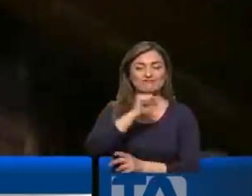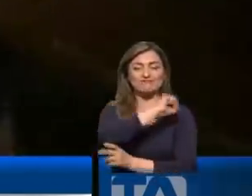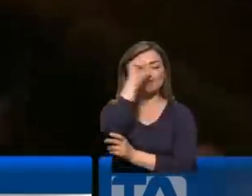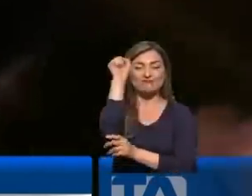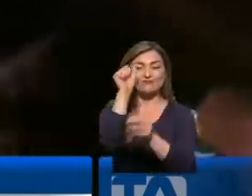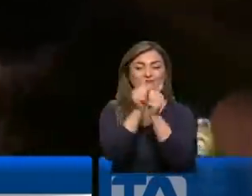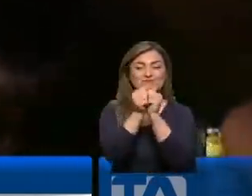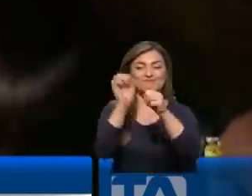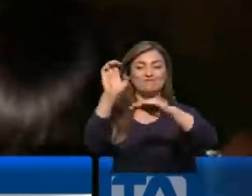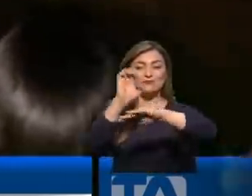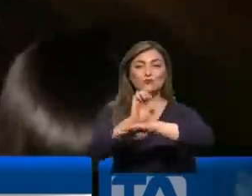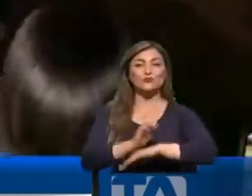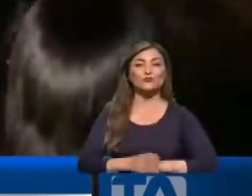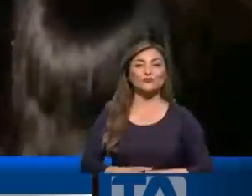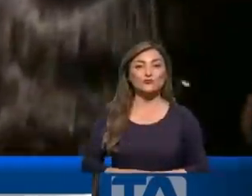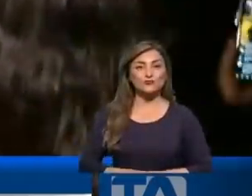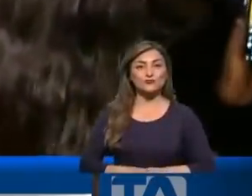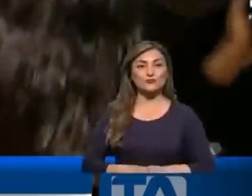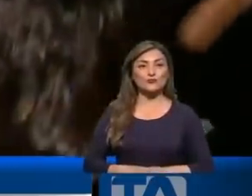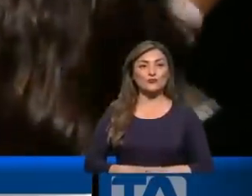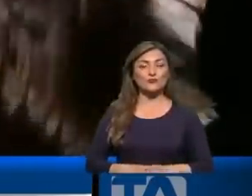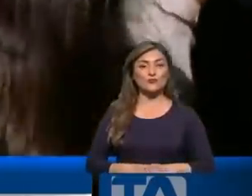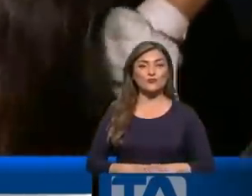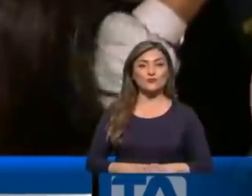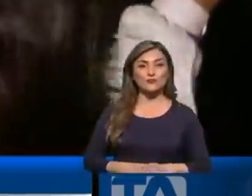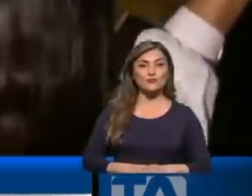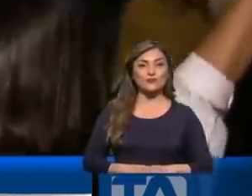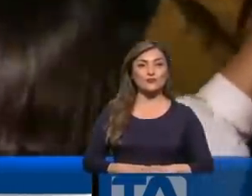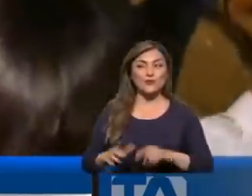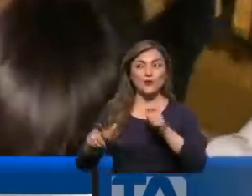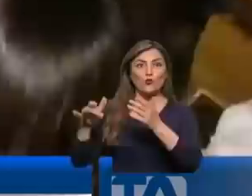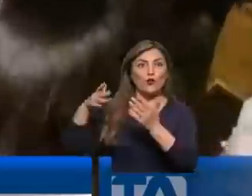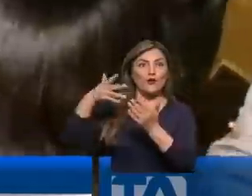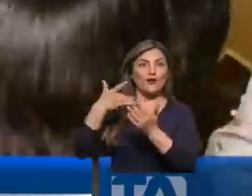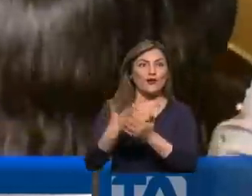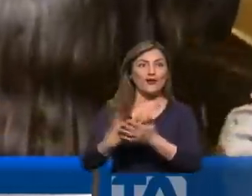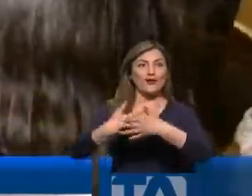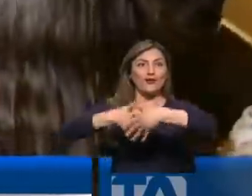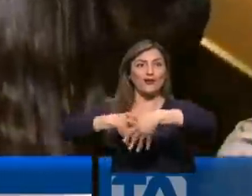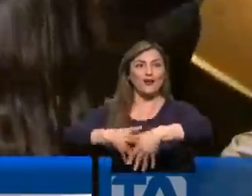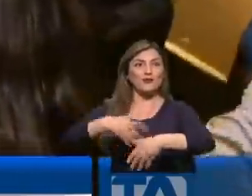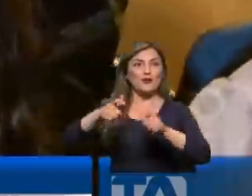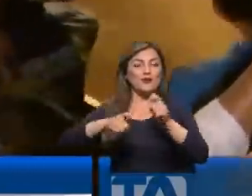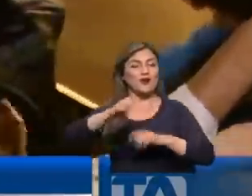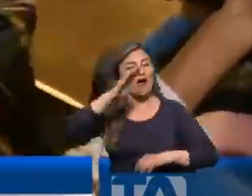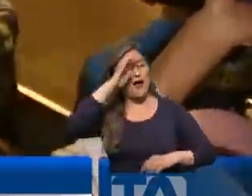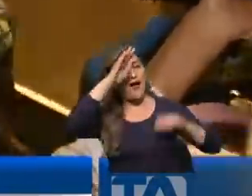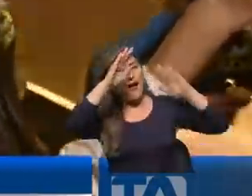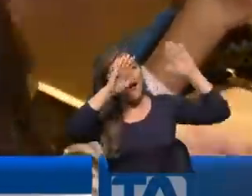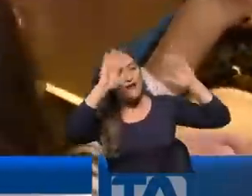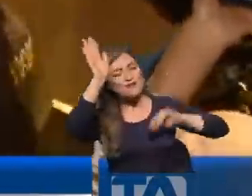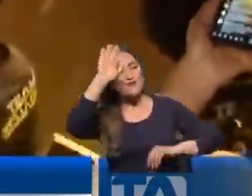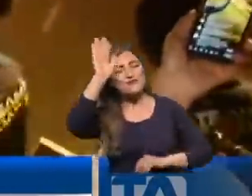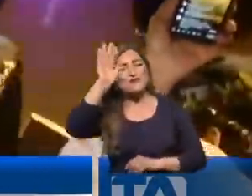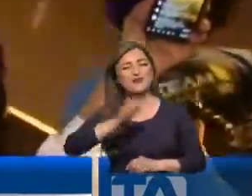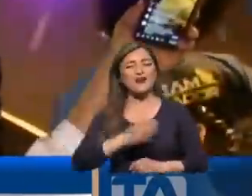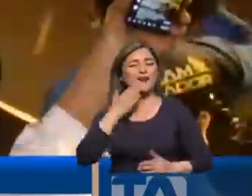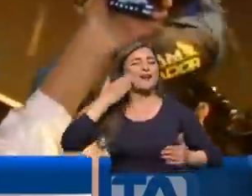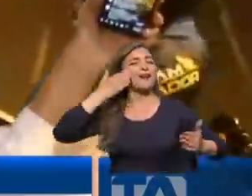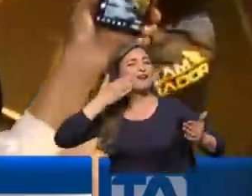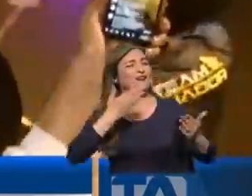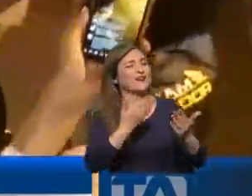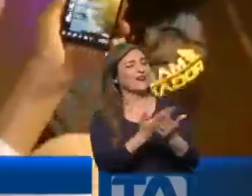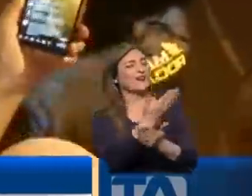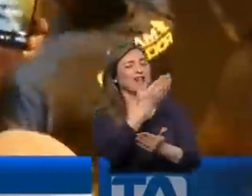deporte ecuatoriano. El público se ha volcado a las calles para saludar, para decirles gracias